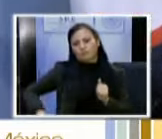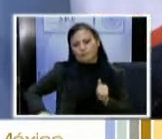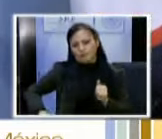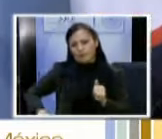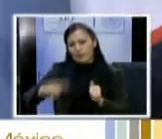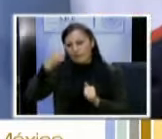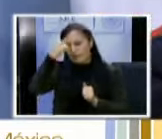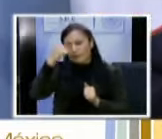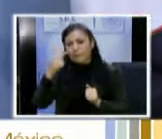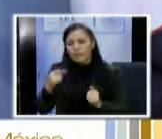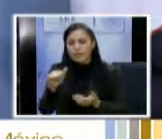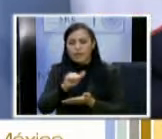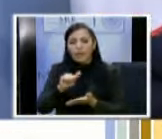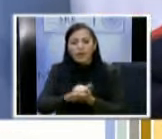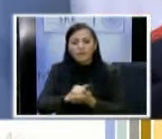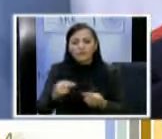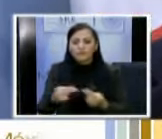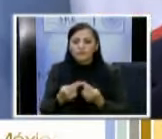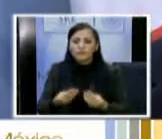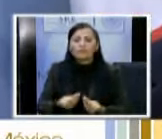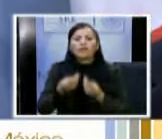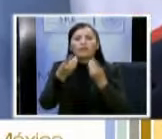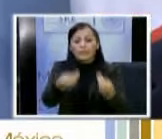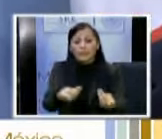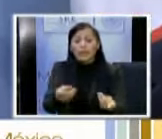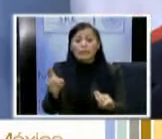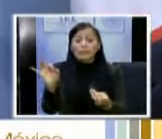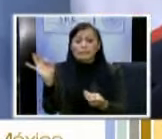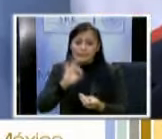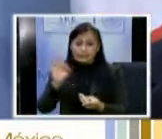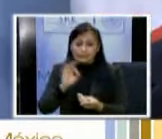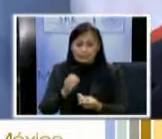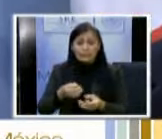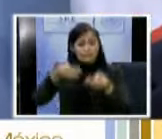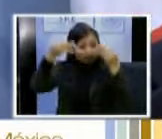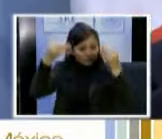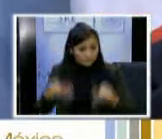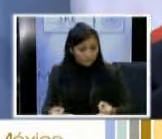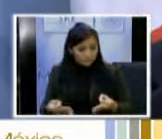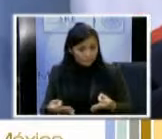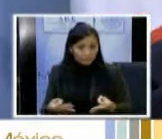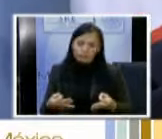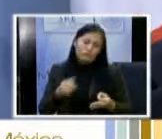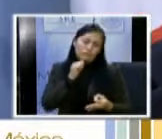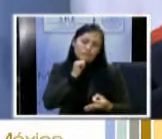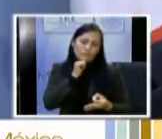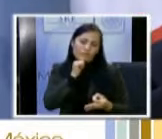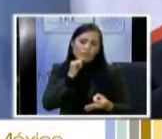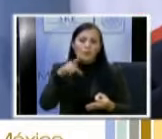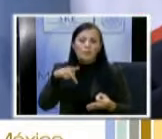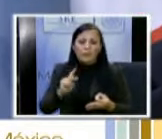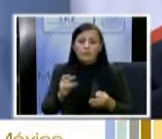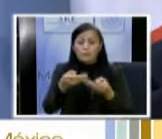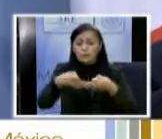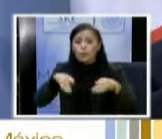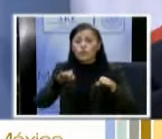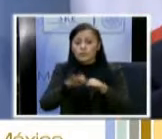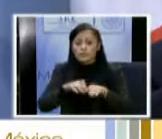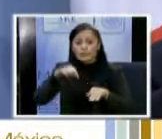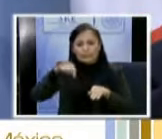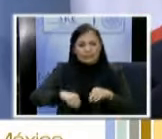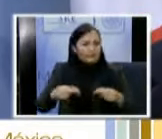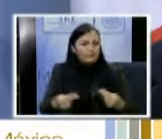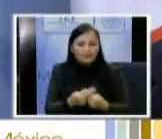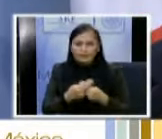proporcionen las bases de datos, aunque no estén totalmente validadas. Es decir, para los propuestos de nosotros lo que es importante es demostrar que son connacionales,